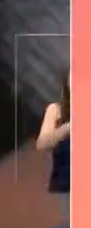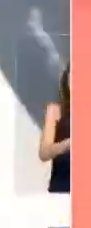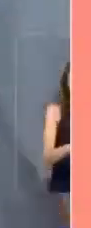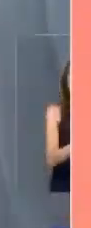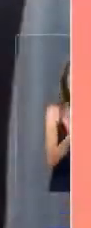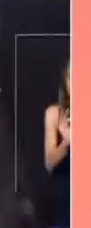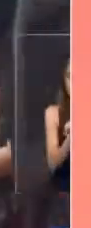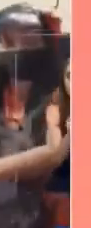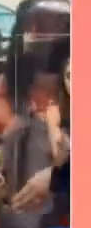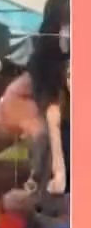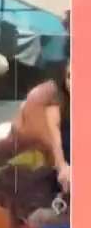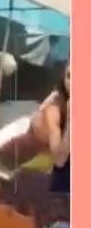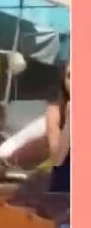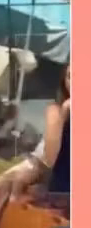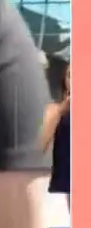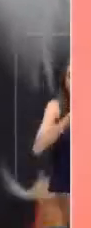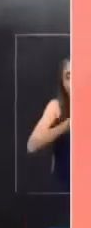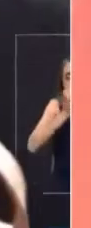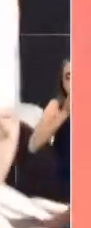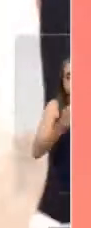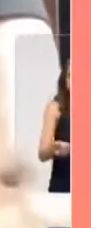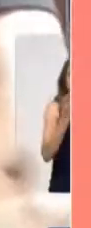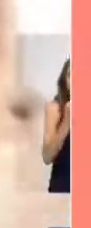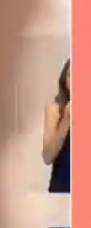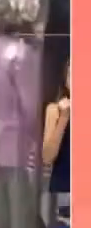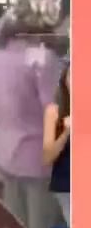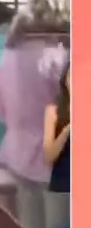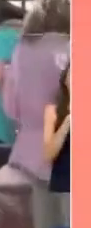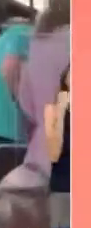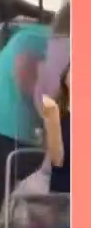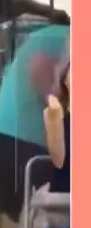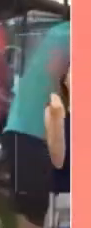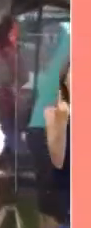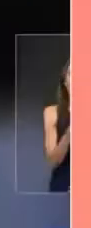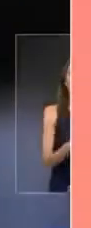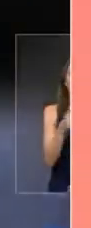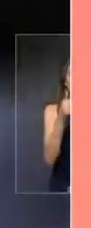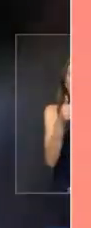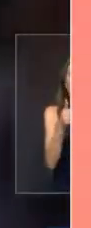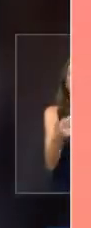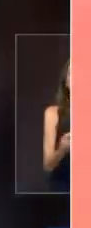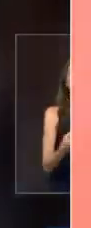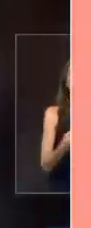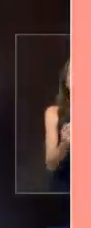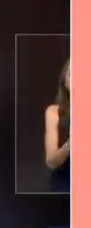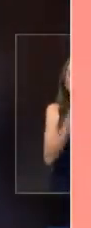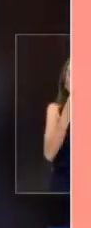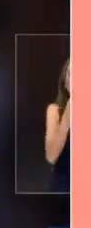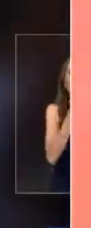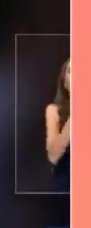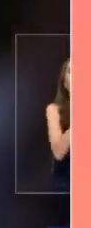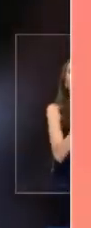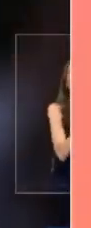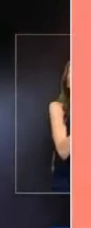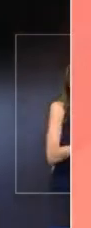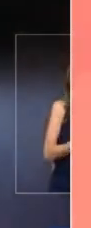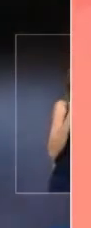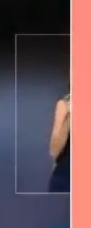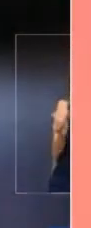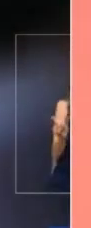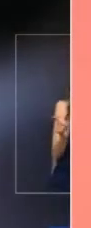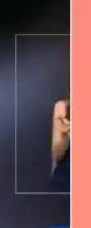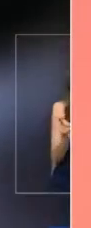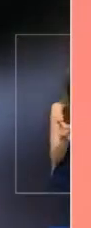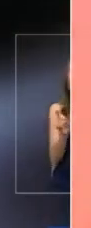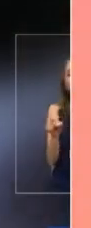digamos, directo a un medicamento. Y por cierto, también está riesgo también, digamos, de que esto se transforme en un